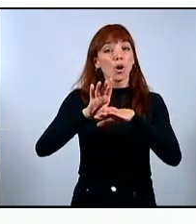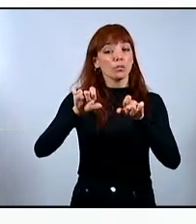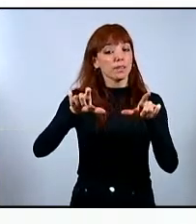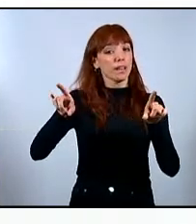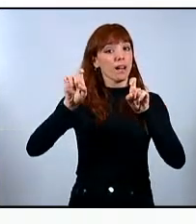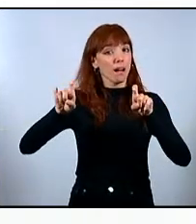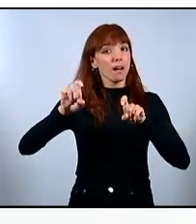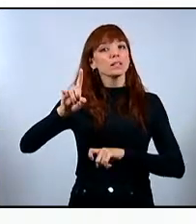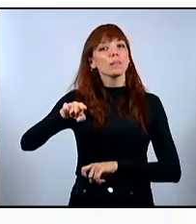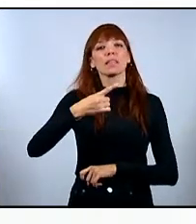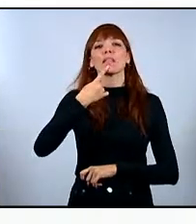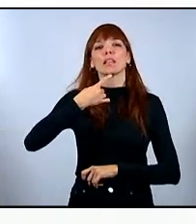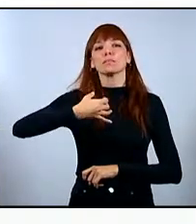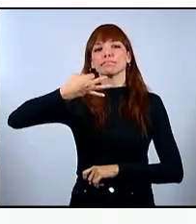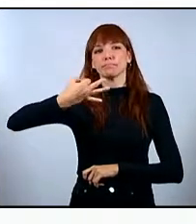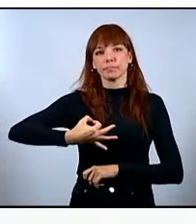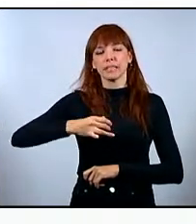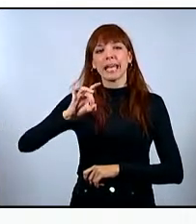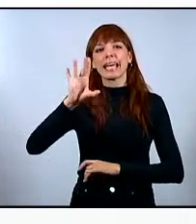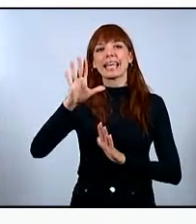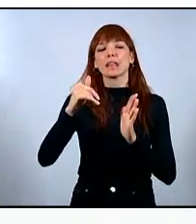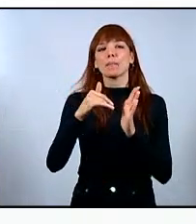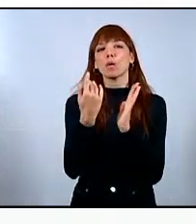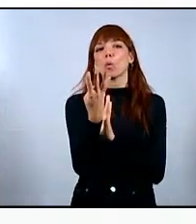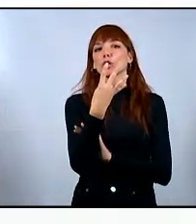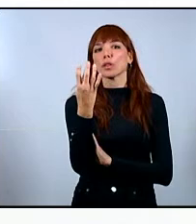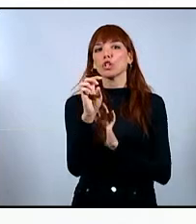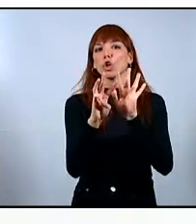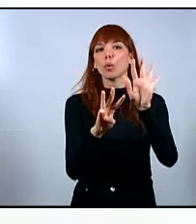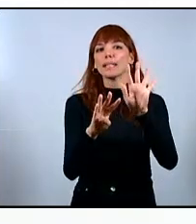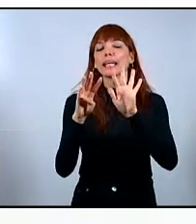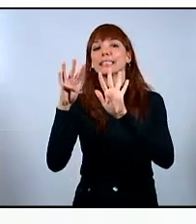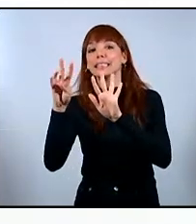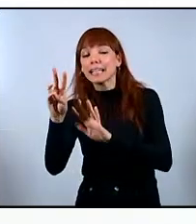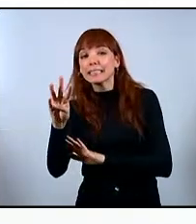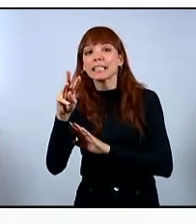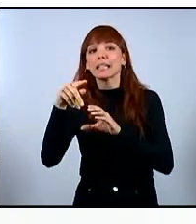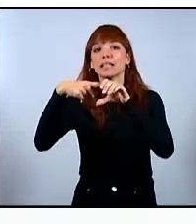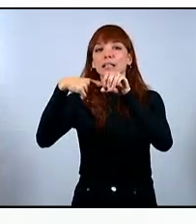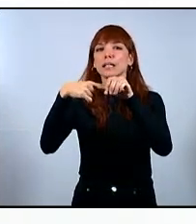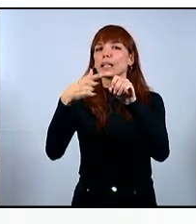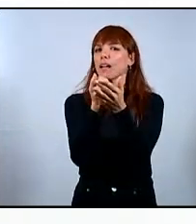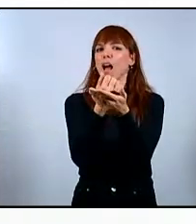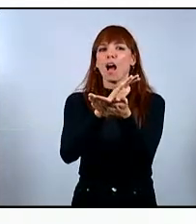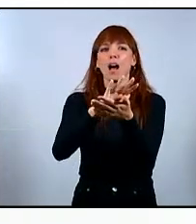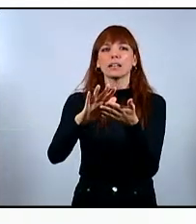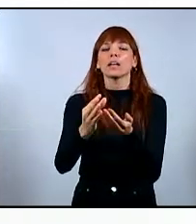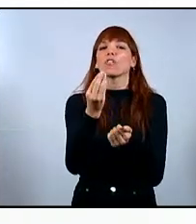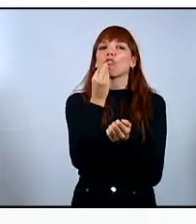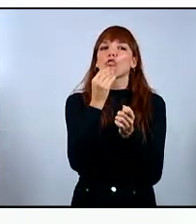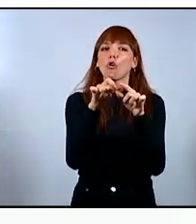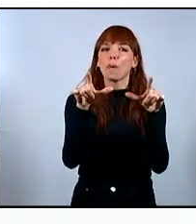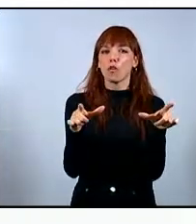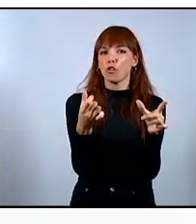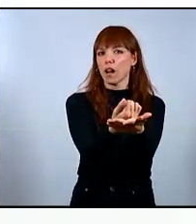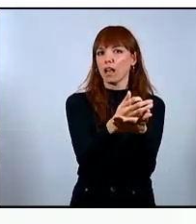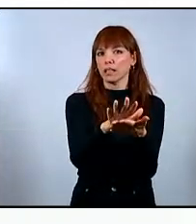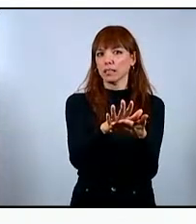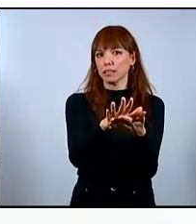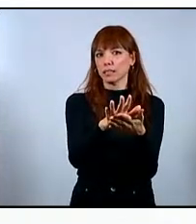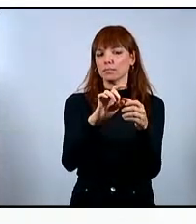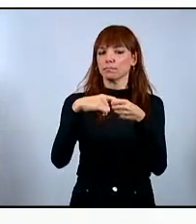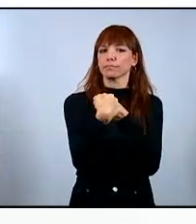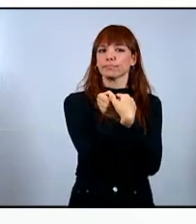además, ha garantizado 15.493 plazas gratuitas en los comedores escolares del curso académico anterior y ha